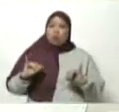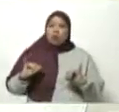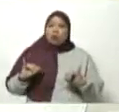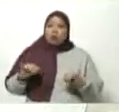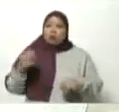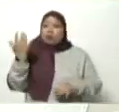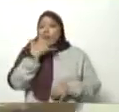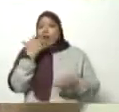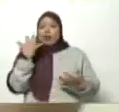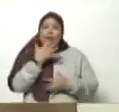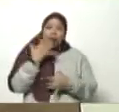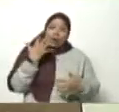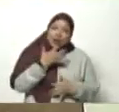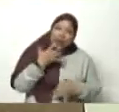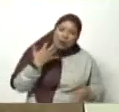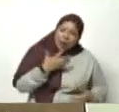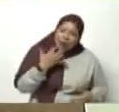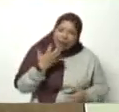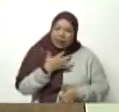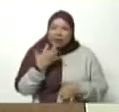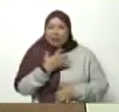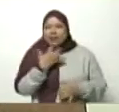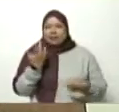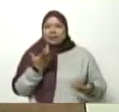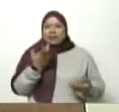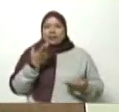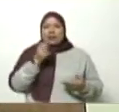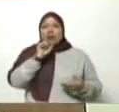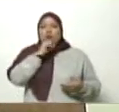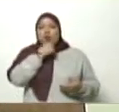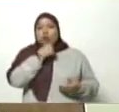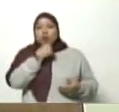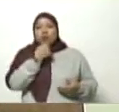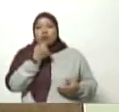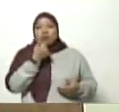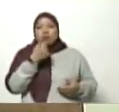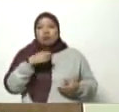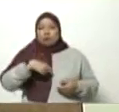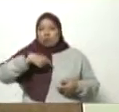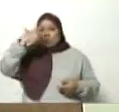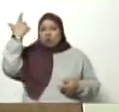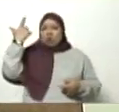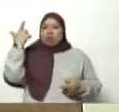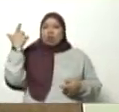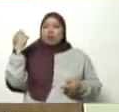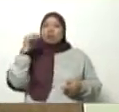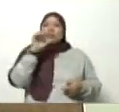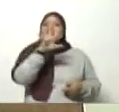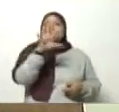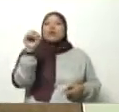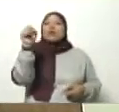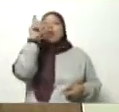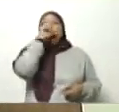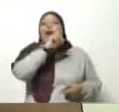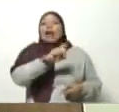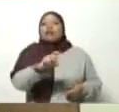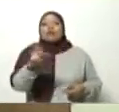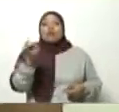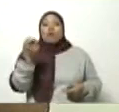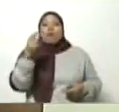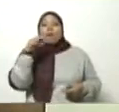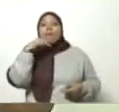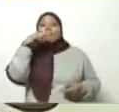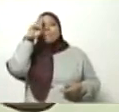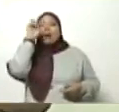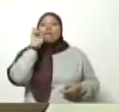Un hijo que mantener, claro, y tiene que trabajar, una señora mayor, ¿vale? No le da vergüenza, ese muchacho tiene 50 años y su padre lo mantiene.